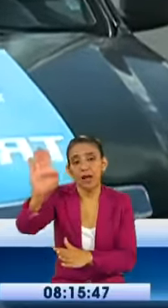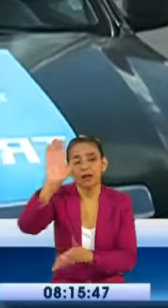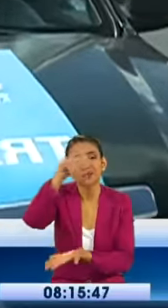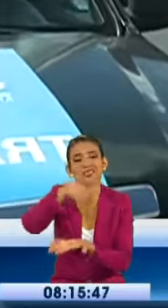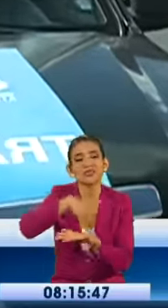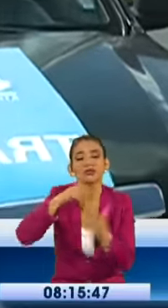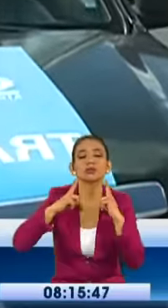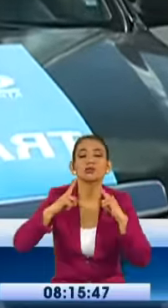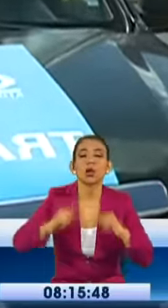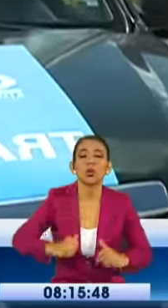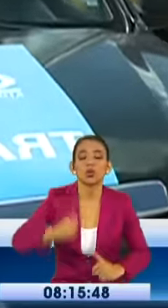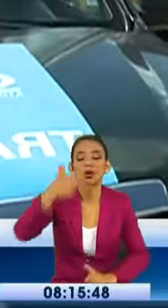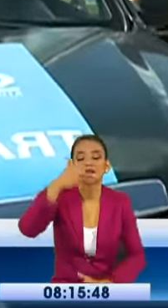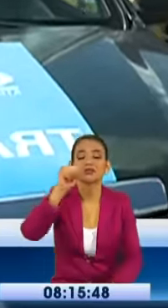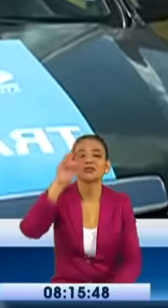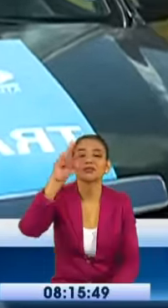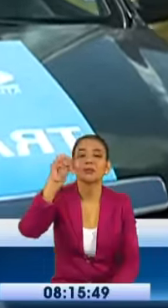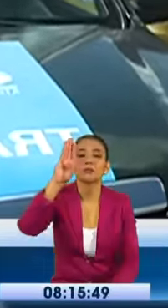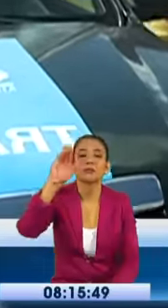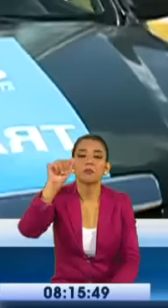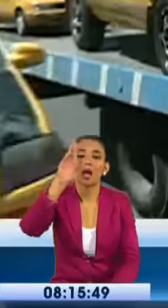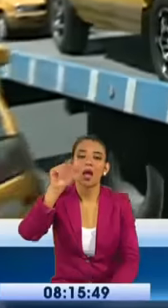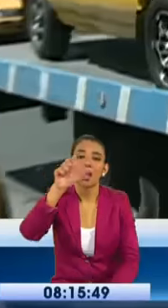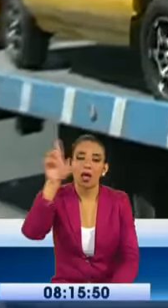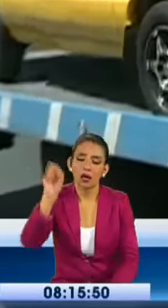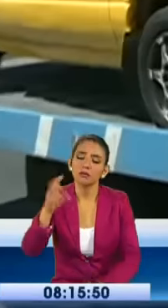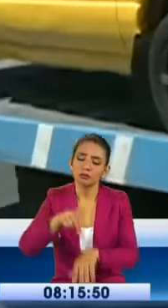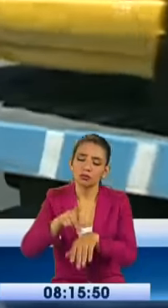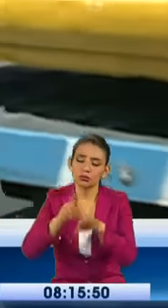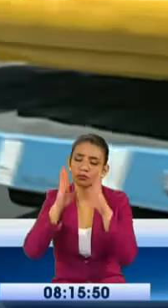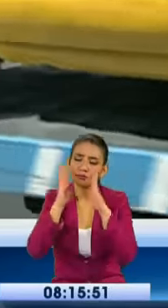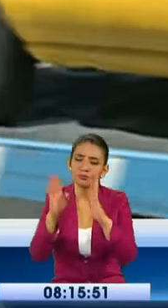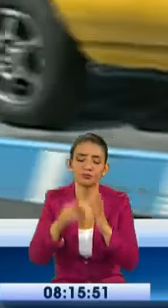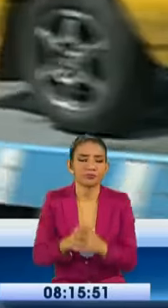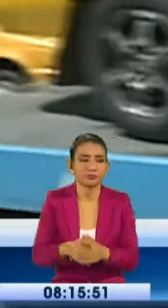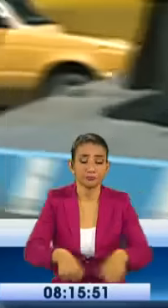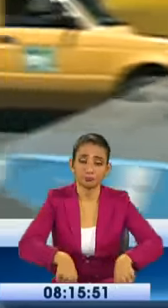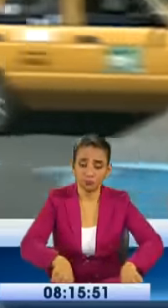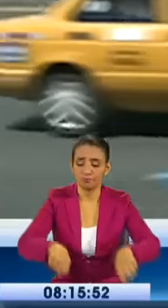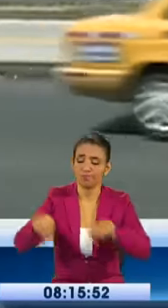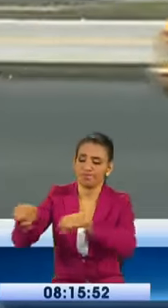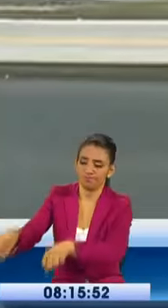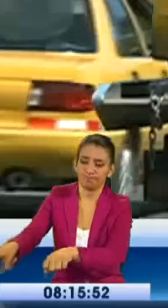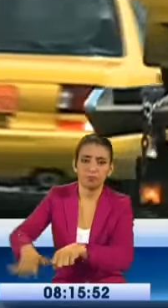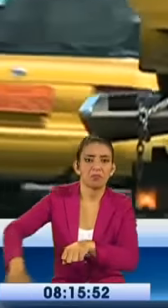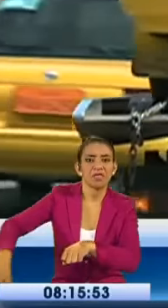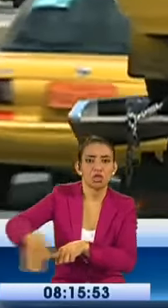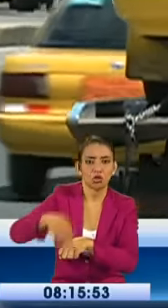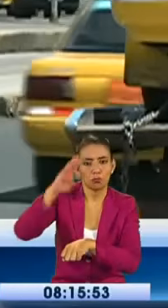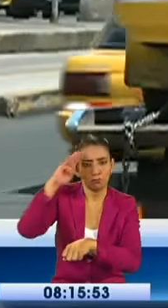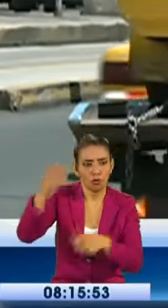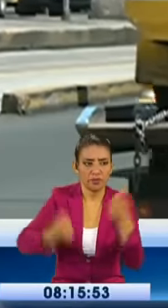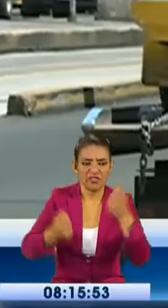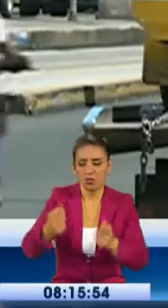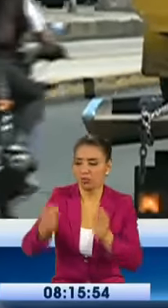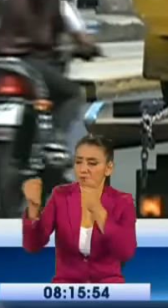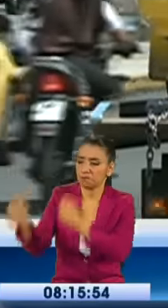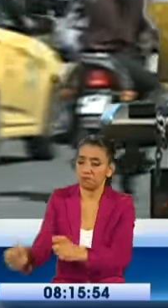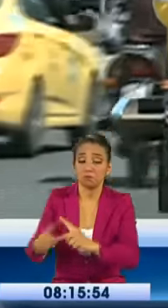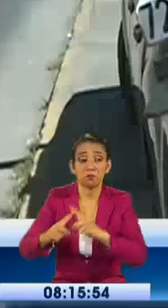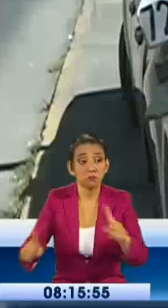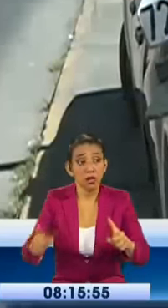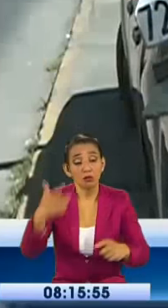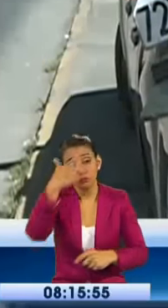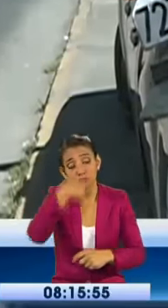de Chimbacaya para que le hagan su respectiva revisión. Los vehículos fueron trasladados a los patios de retención, mientras que los conductores deberán esperar